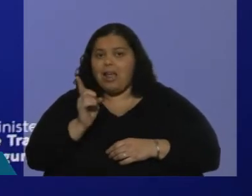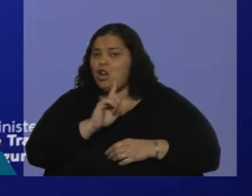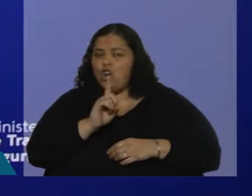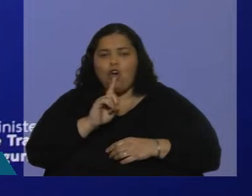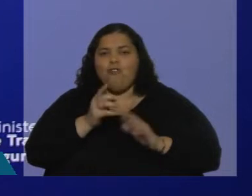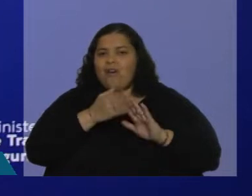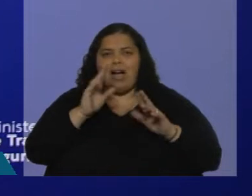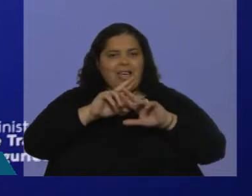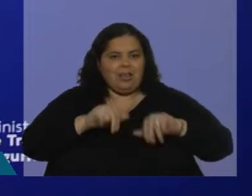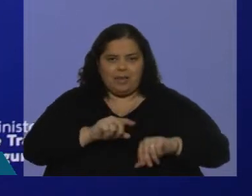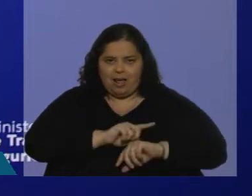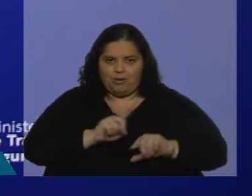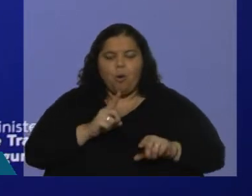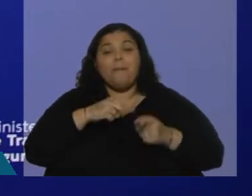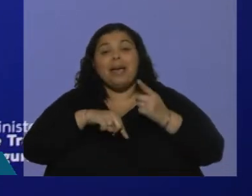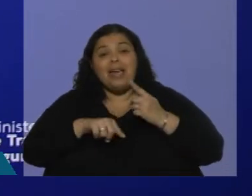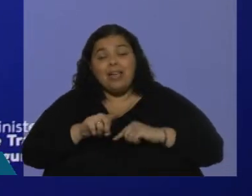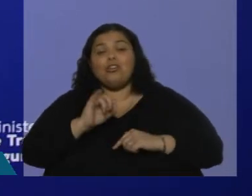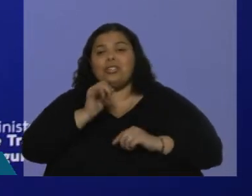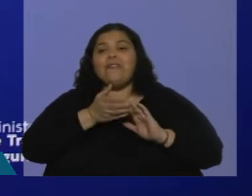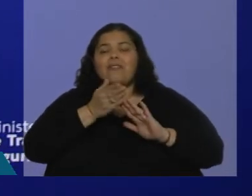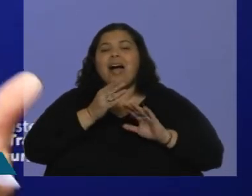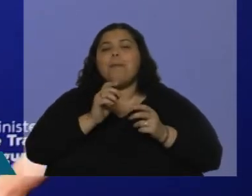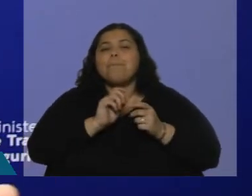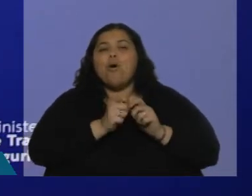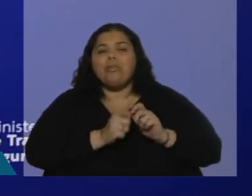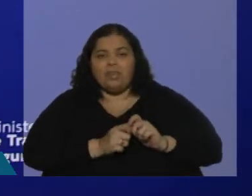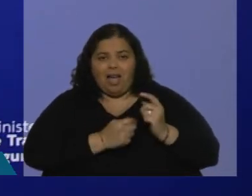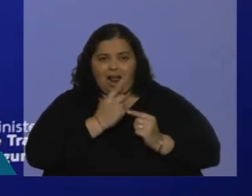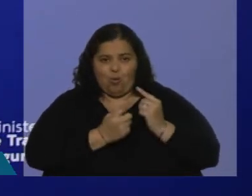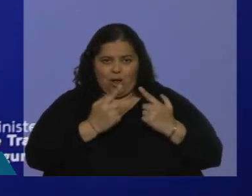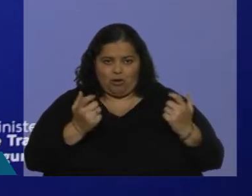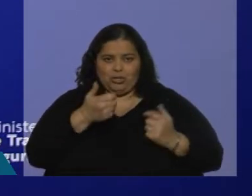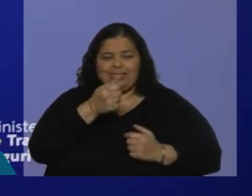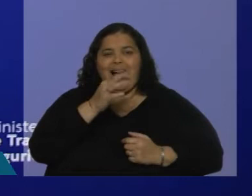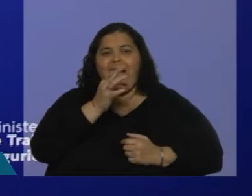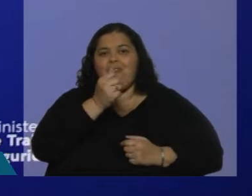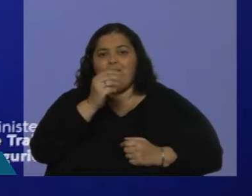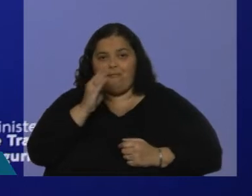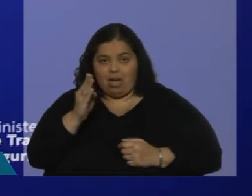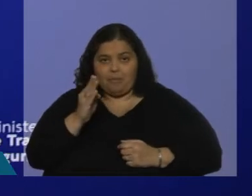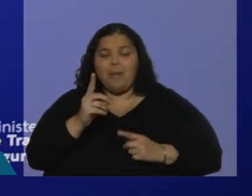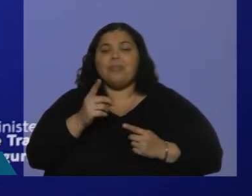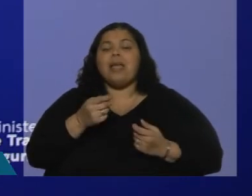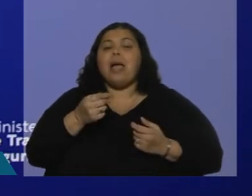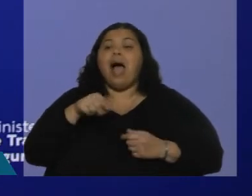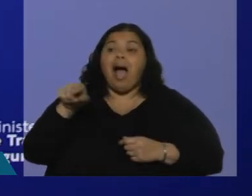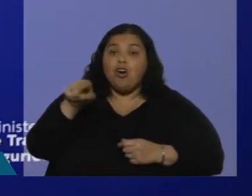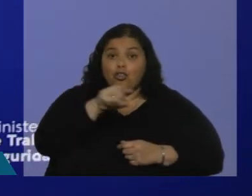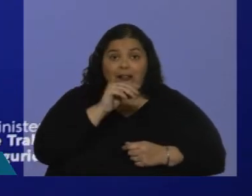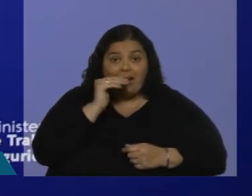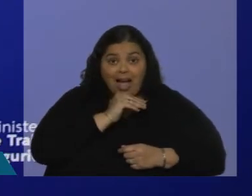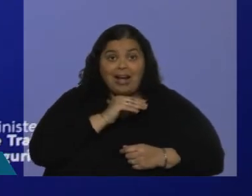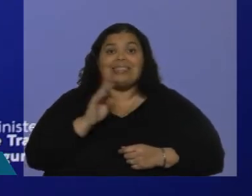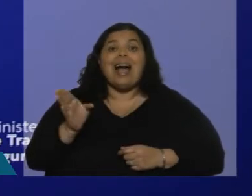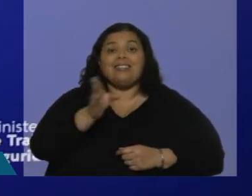modificar algo del régimen de afaps no solo ampliándola a otras cajas y a todos los trabajadores sino